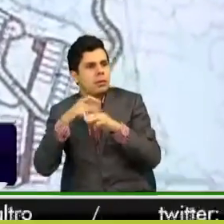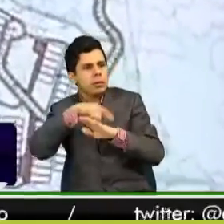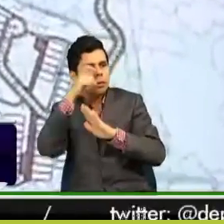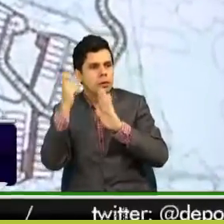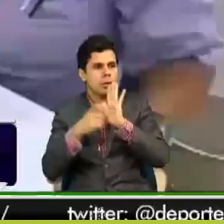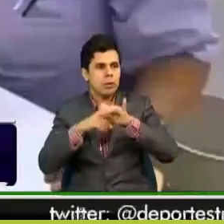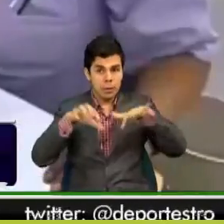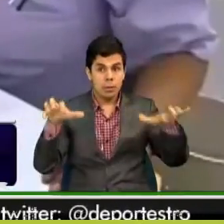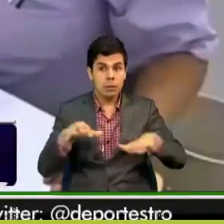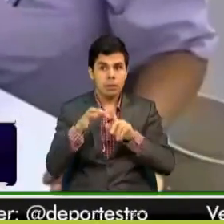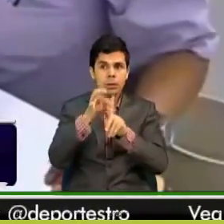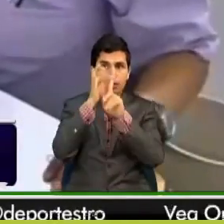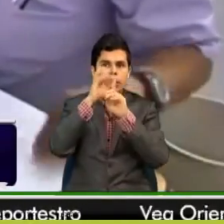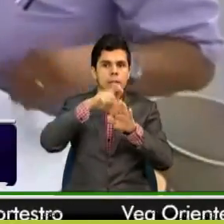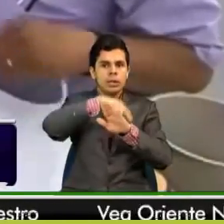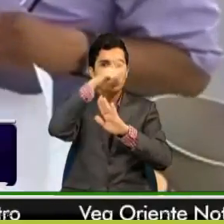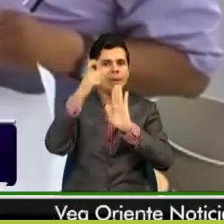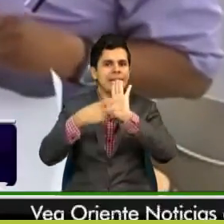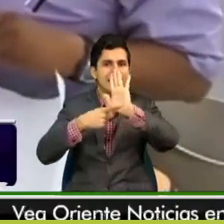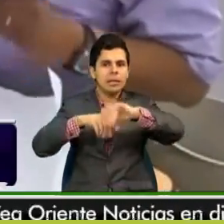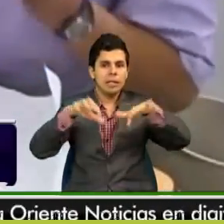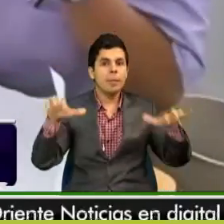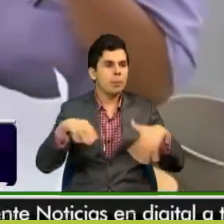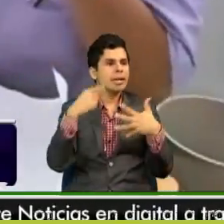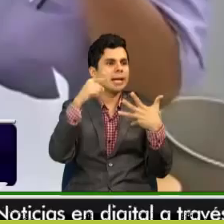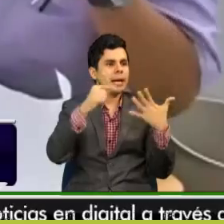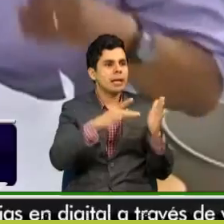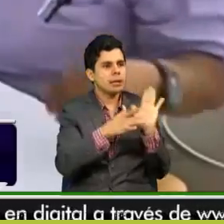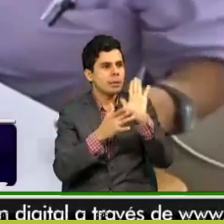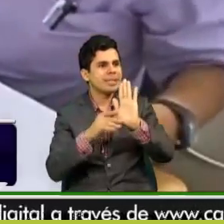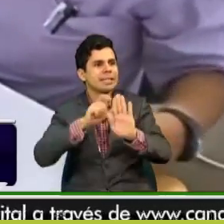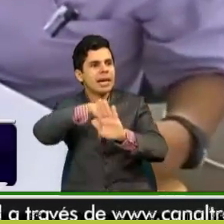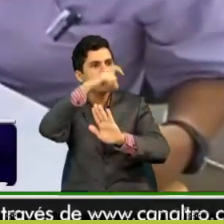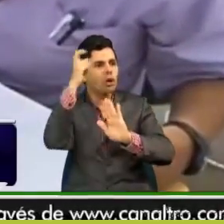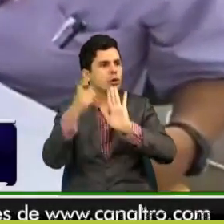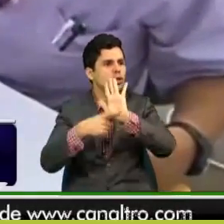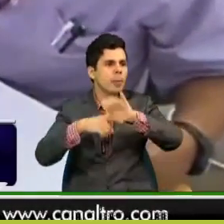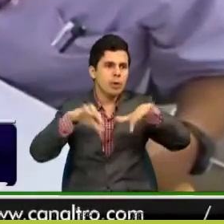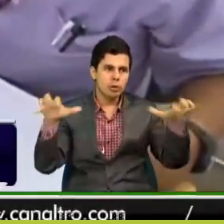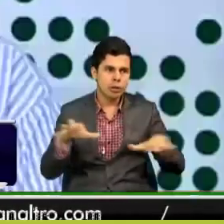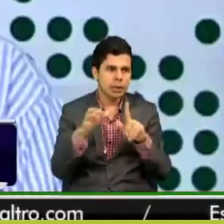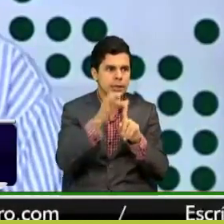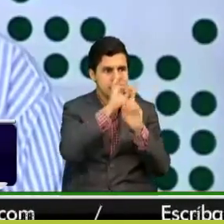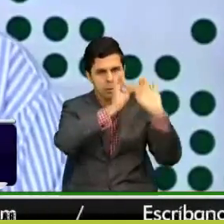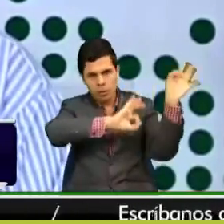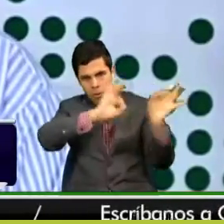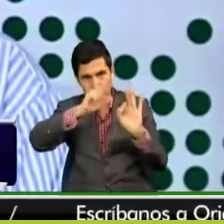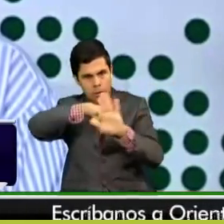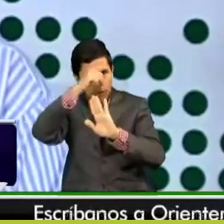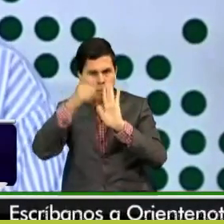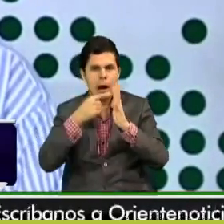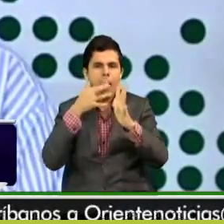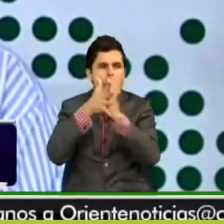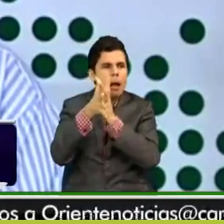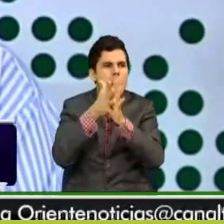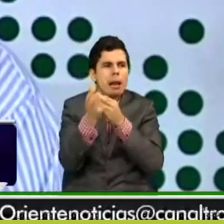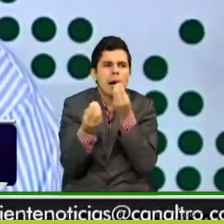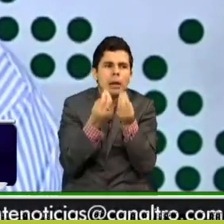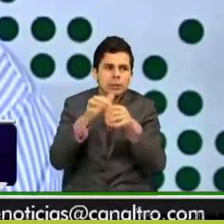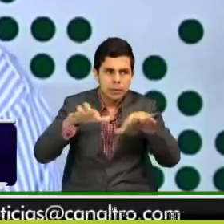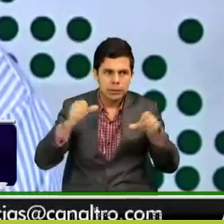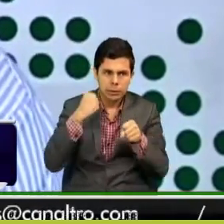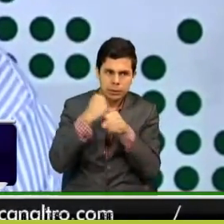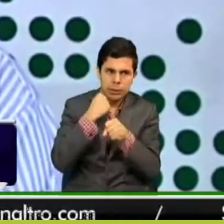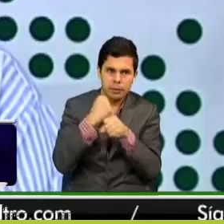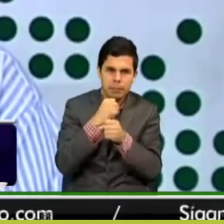año y adicionalmente vamos a estar contratando también la IPS y la institución educativa. Todo esto son recursos